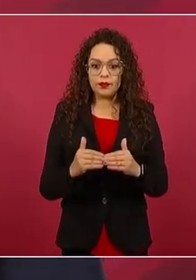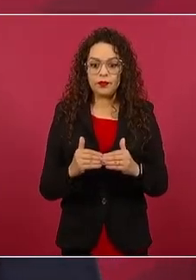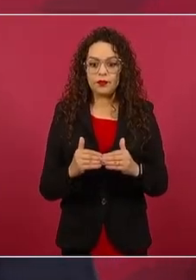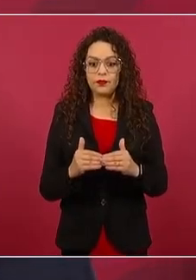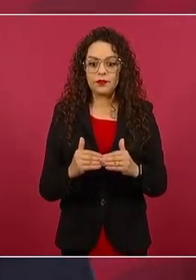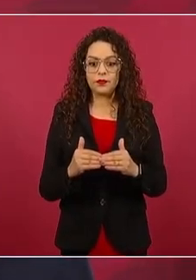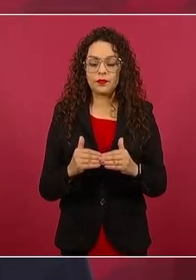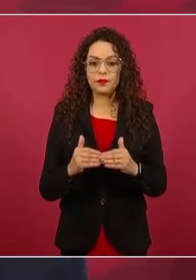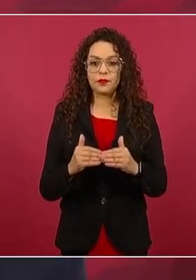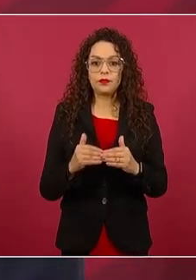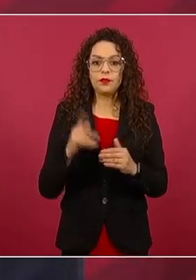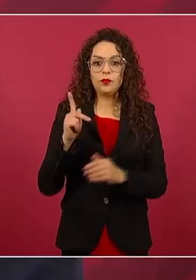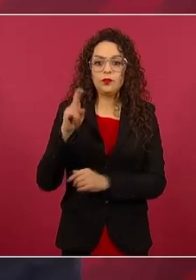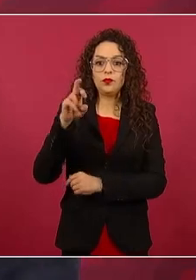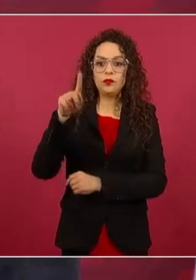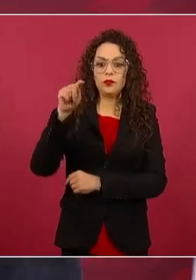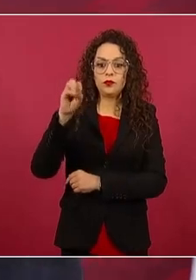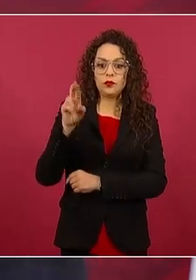Puerto Rico